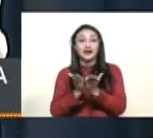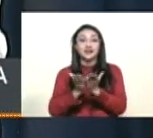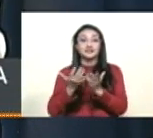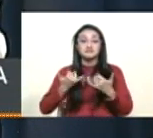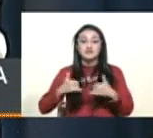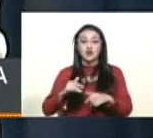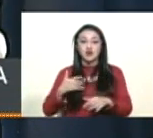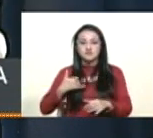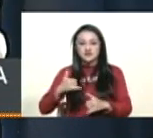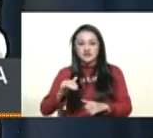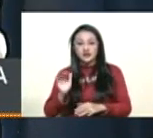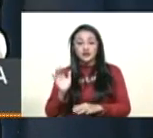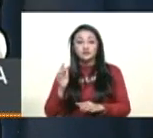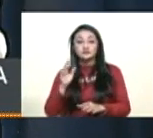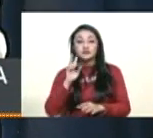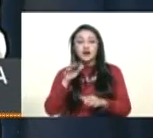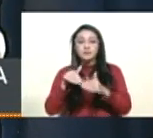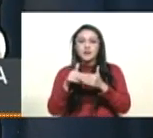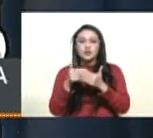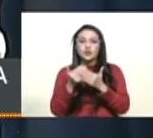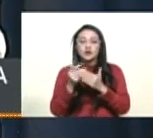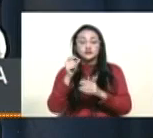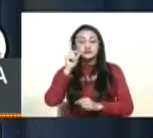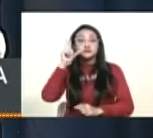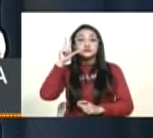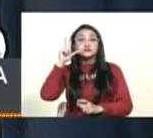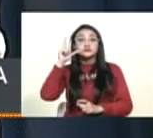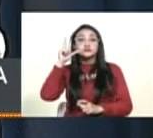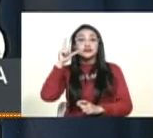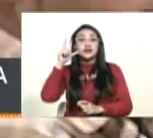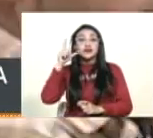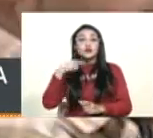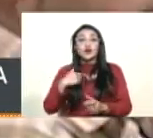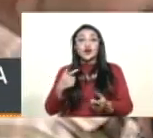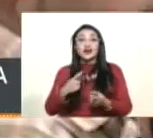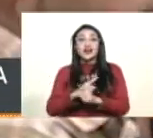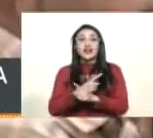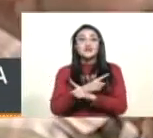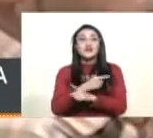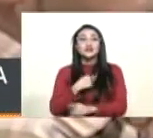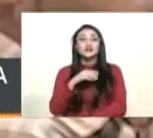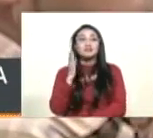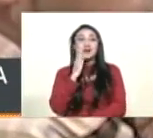Y Sebastián, cuando en la madrugada se despertó y dijo: "Estoy nervioso, mamá".